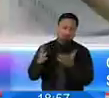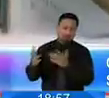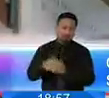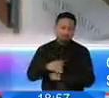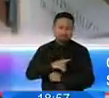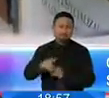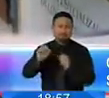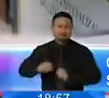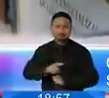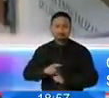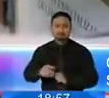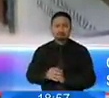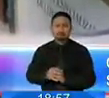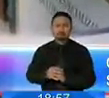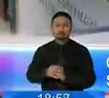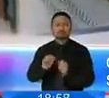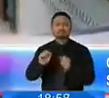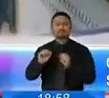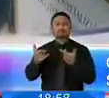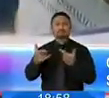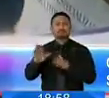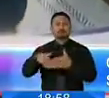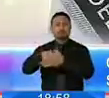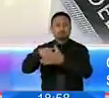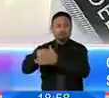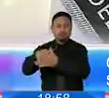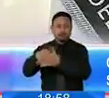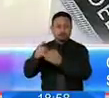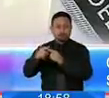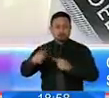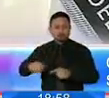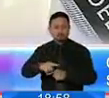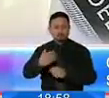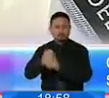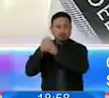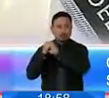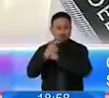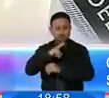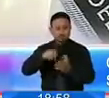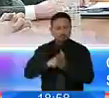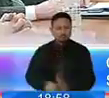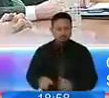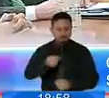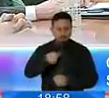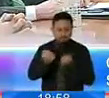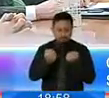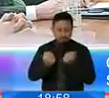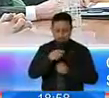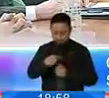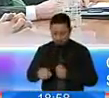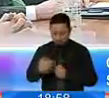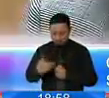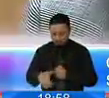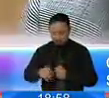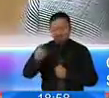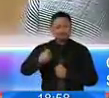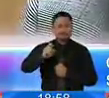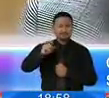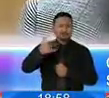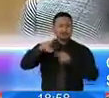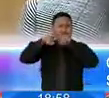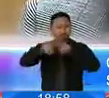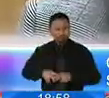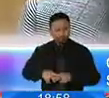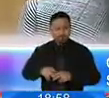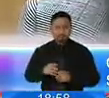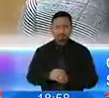como un conjunto de exclusiones y limitaciones que han obligado a la institución que dirige a realizar este examen. En